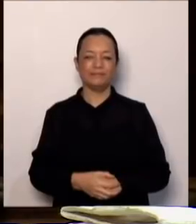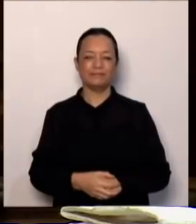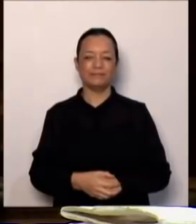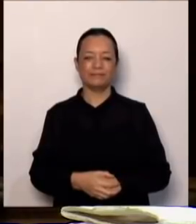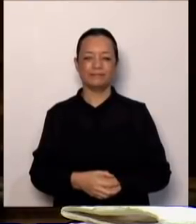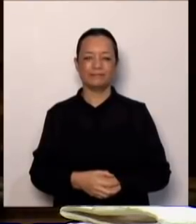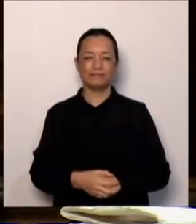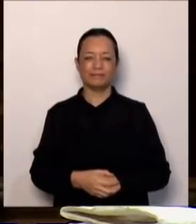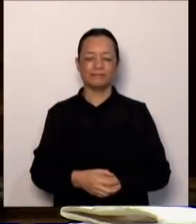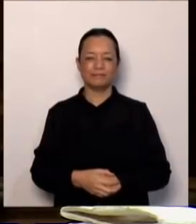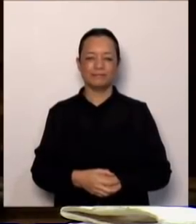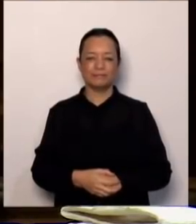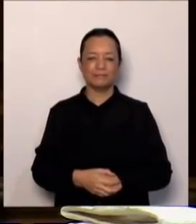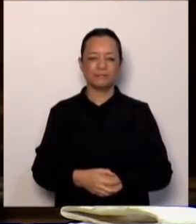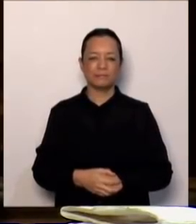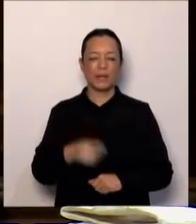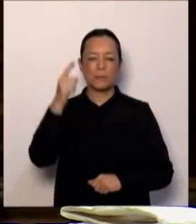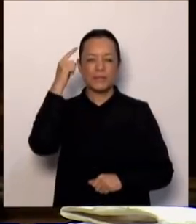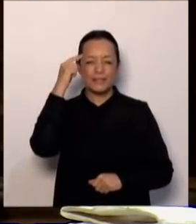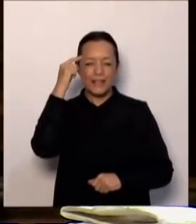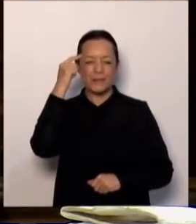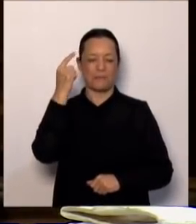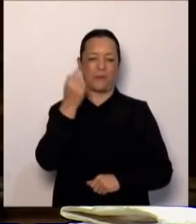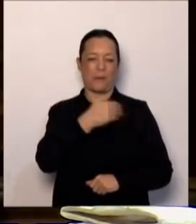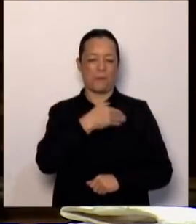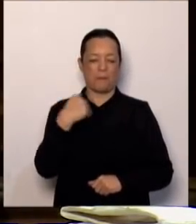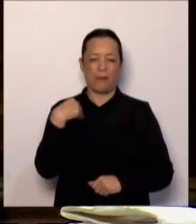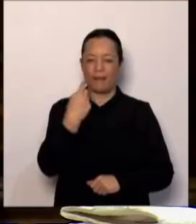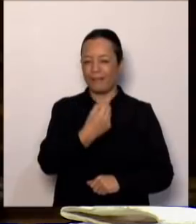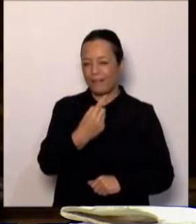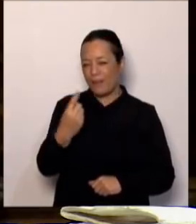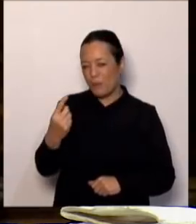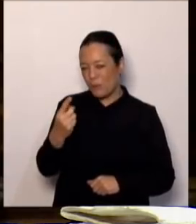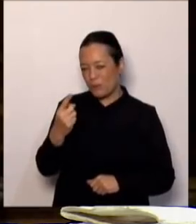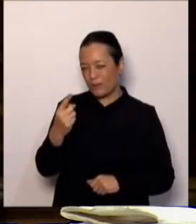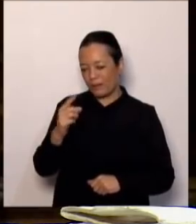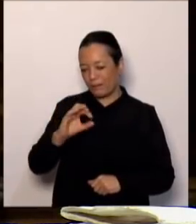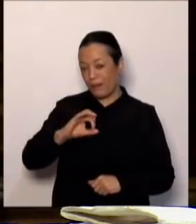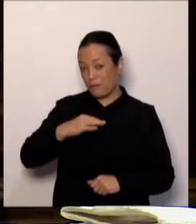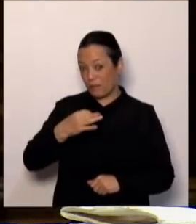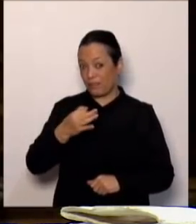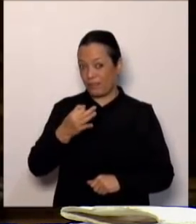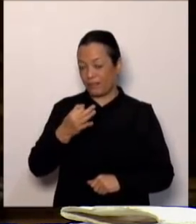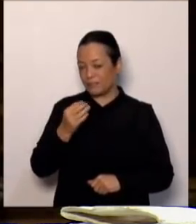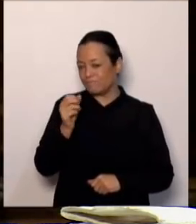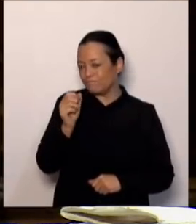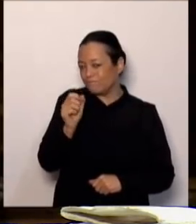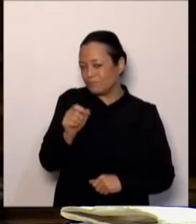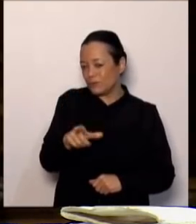Tengamos presente a este ser maravilloso que nos ha dado la vida, nos ha educado,